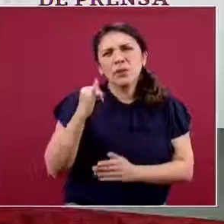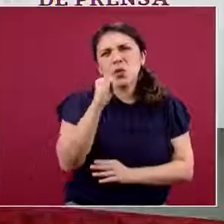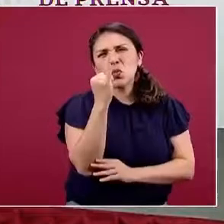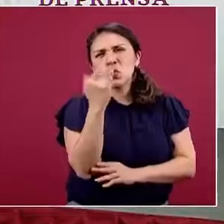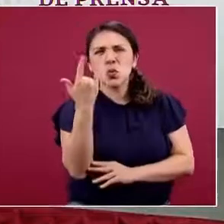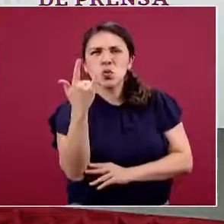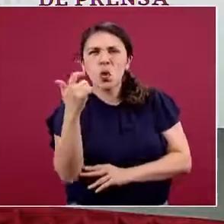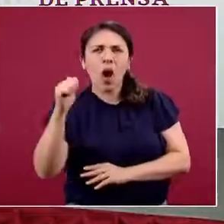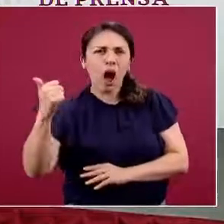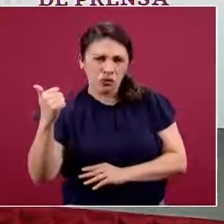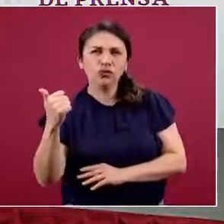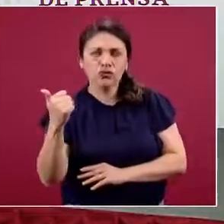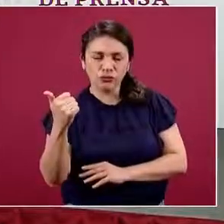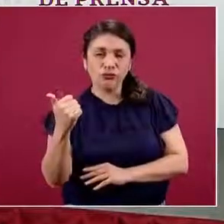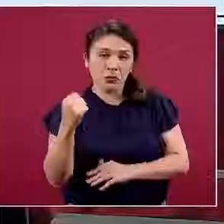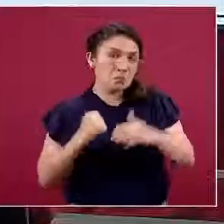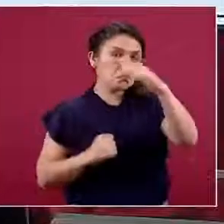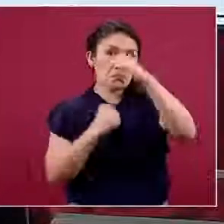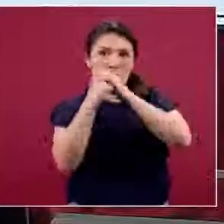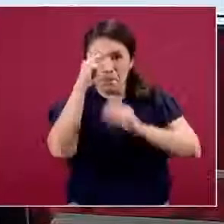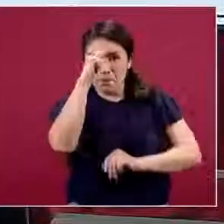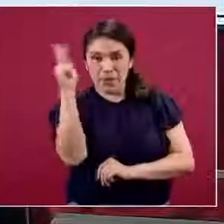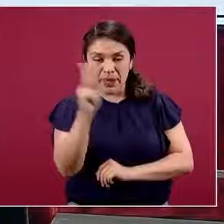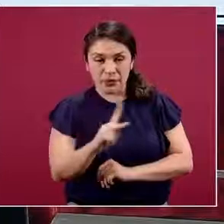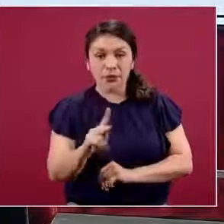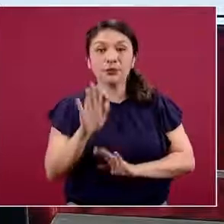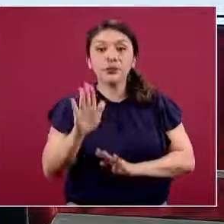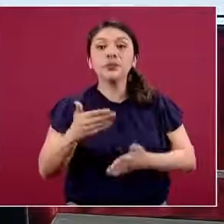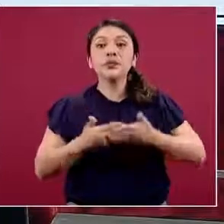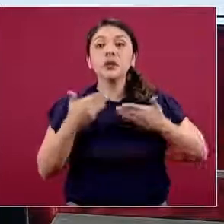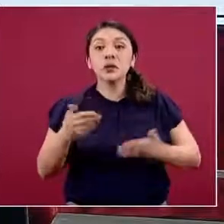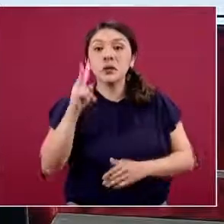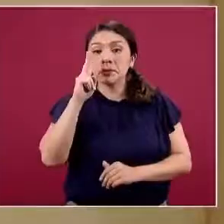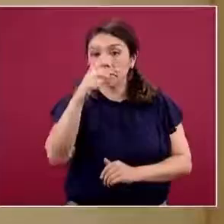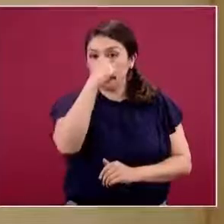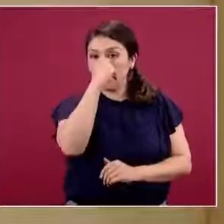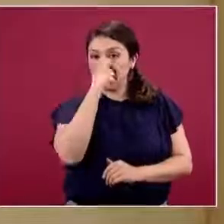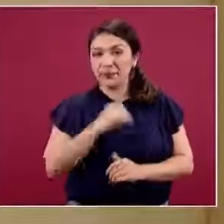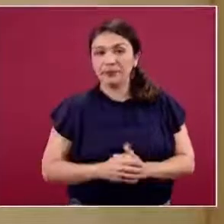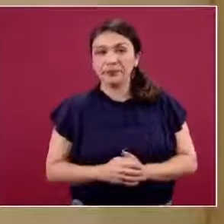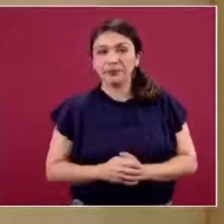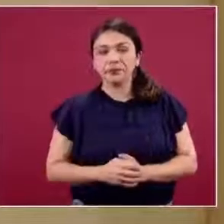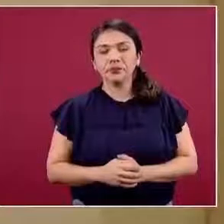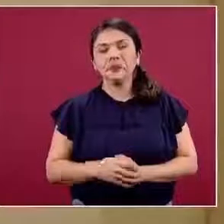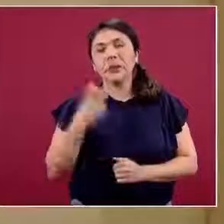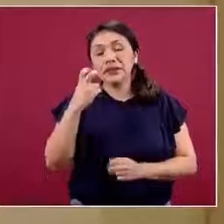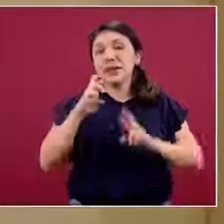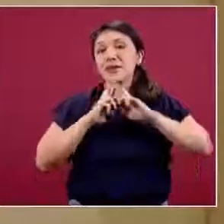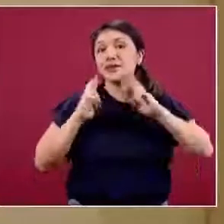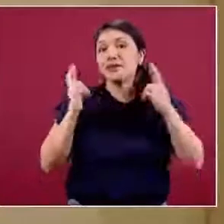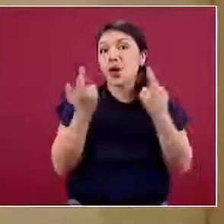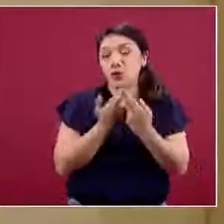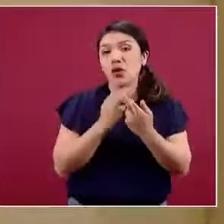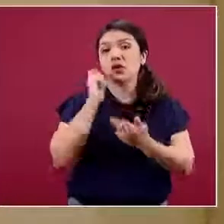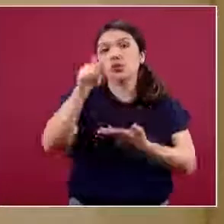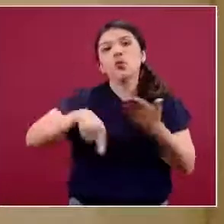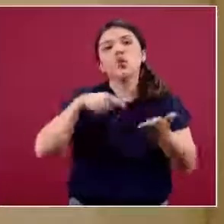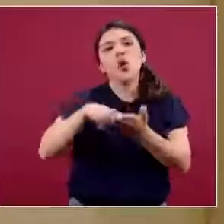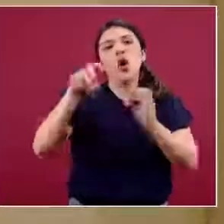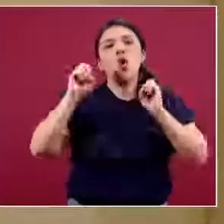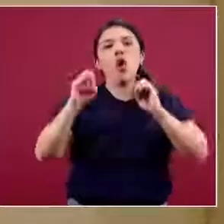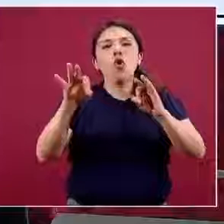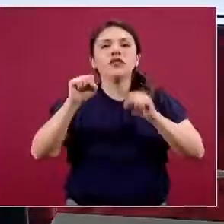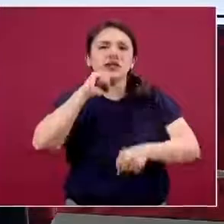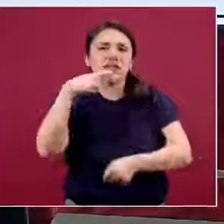junio, julio y agosto. Ahora bien, esta sesión pues evidentemente tuvo lugar en las oficinas